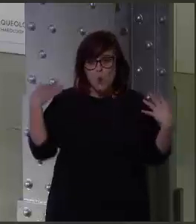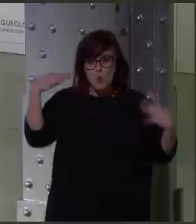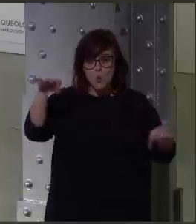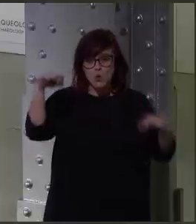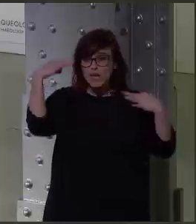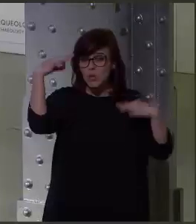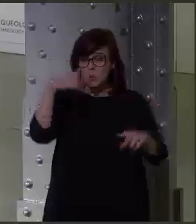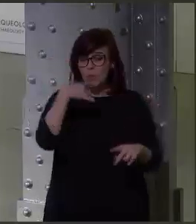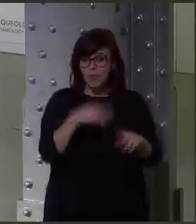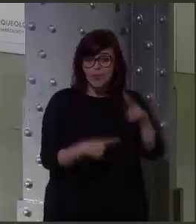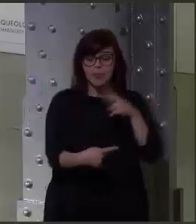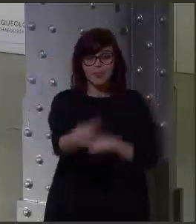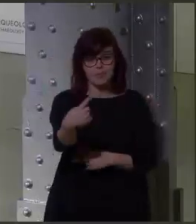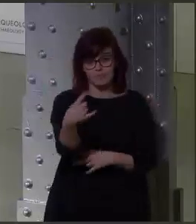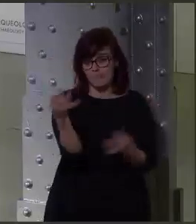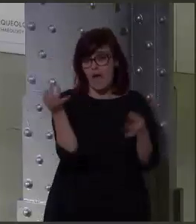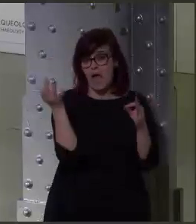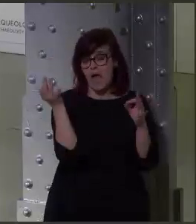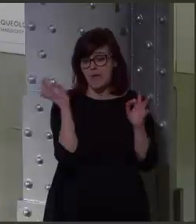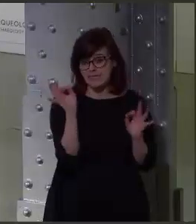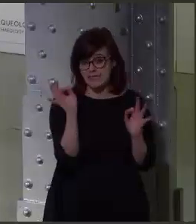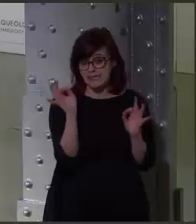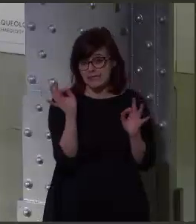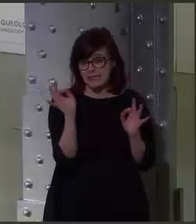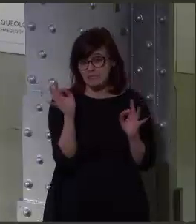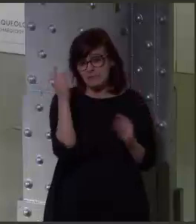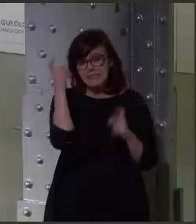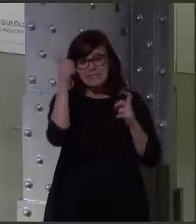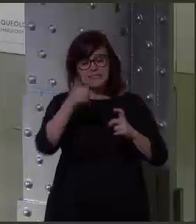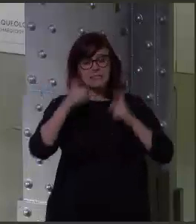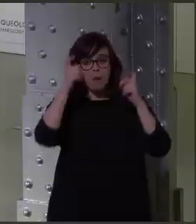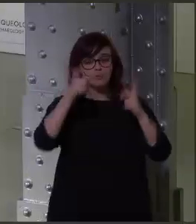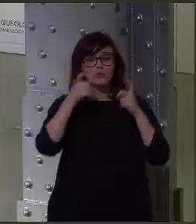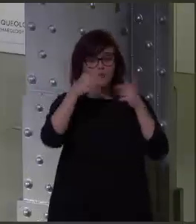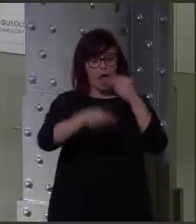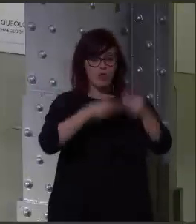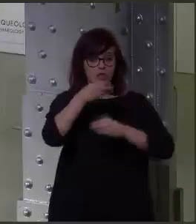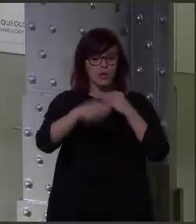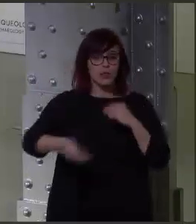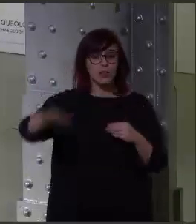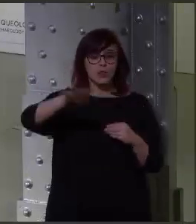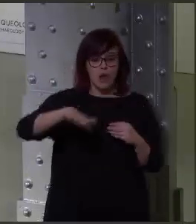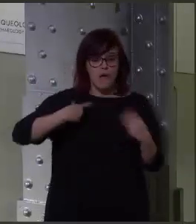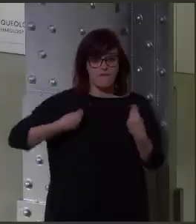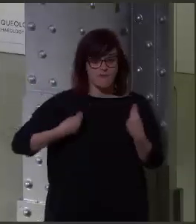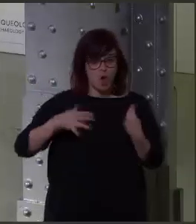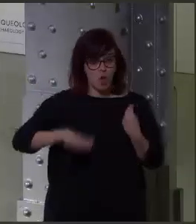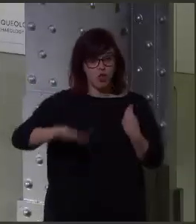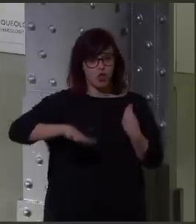posibilidad que veo es que además vamos a intentar empezar a hacerlo donde yo vivo,